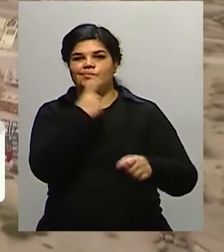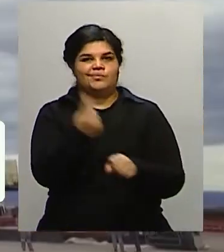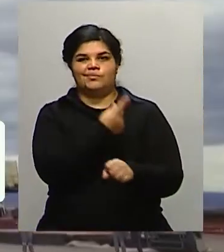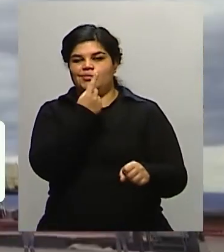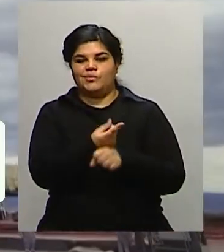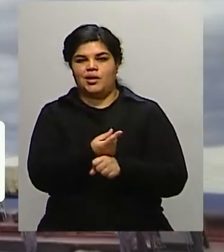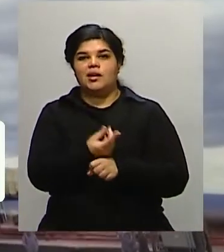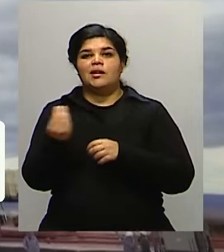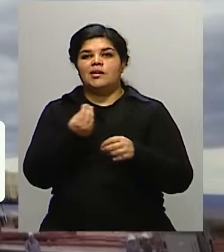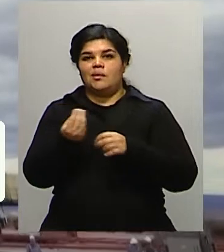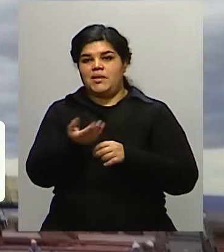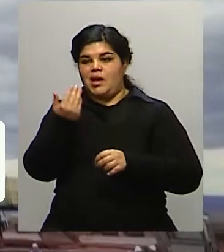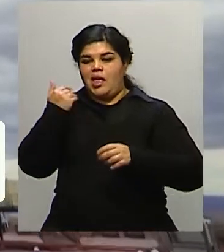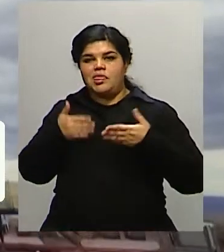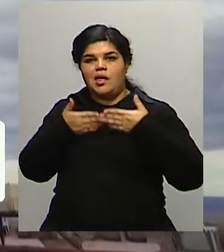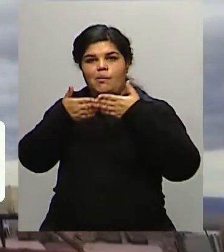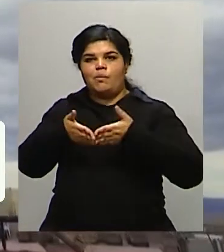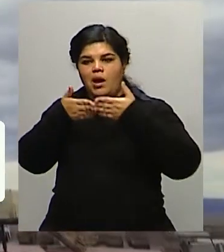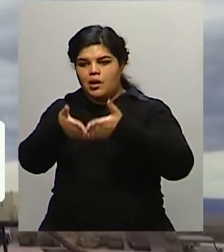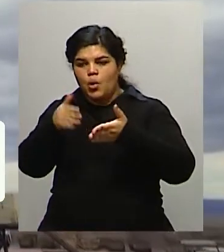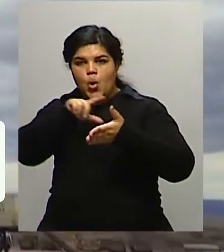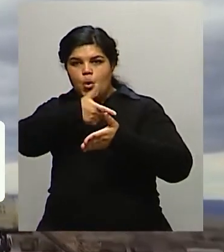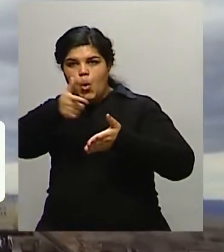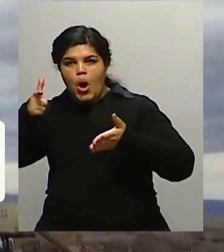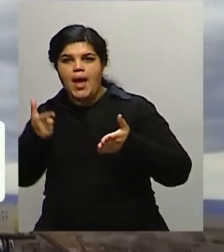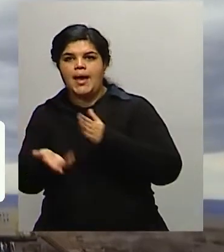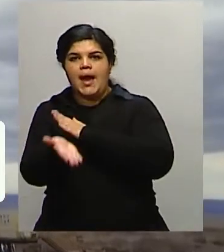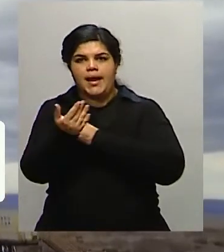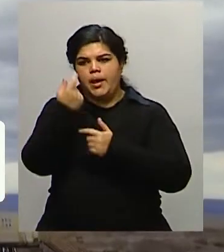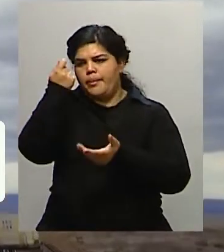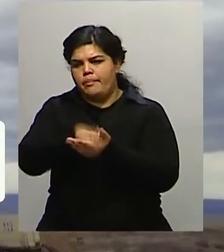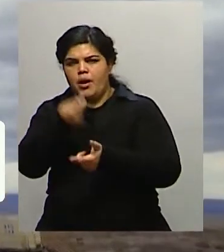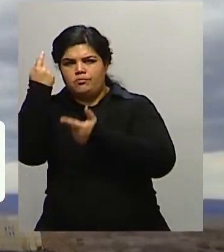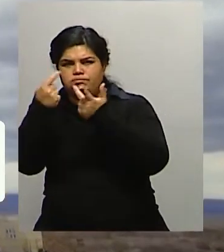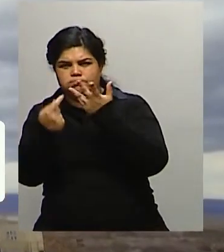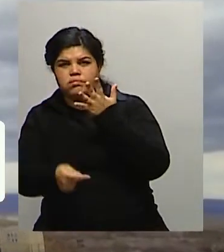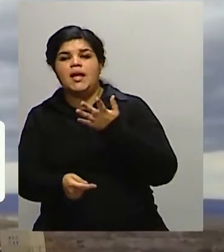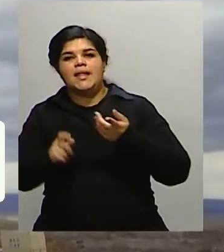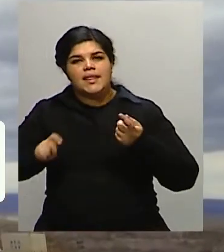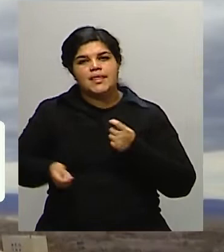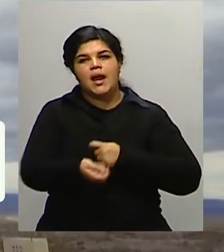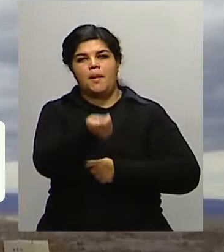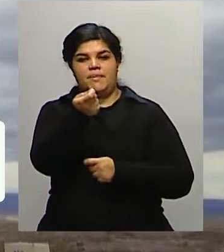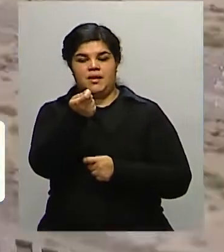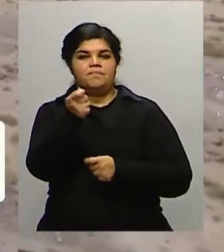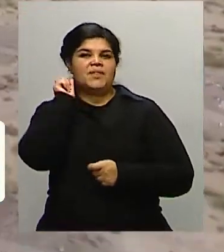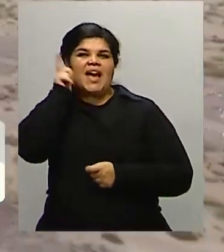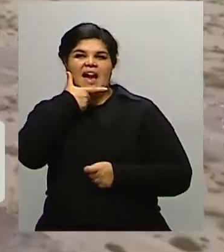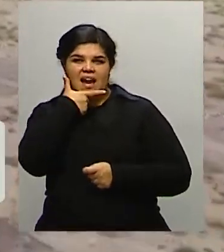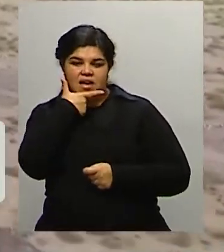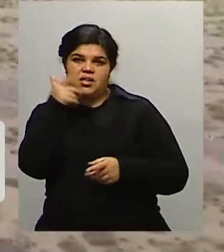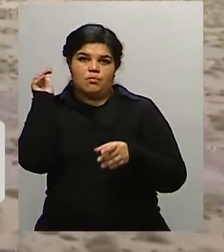paga más, sino hay que ver si se consiguen la cantidad de metros cúbicos de gas que